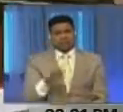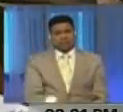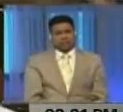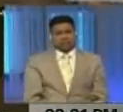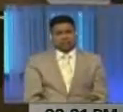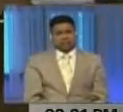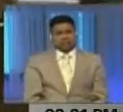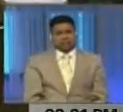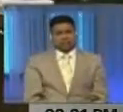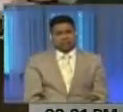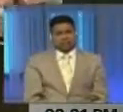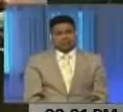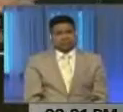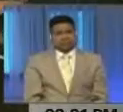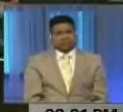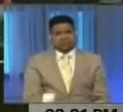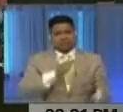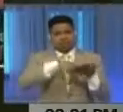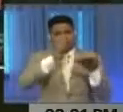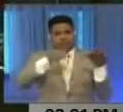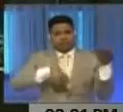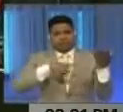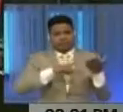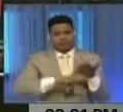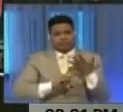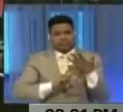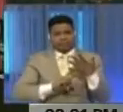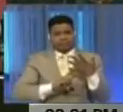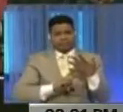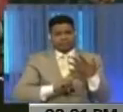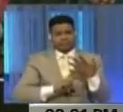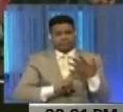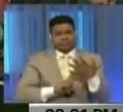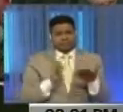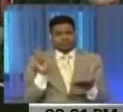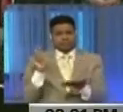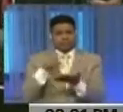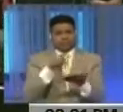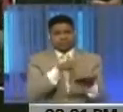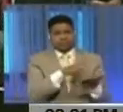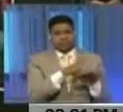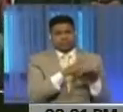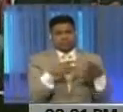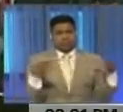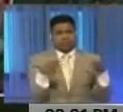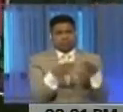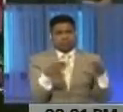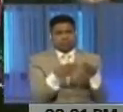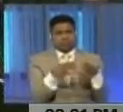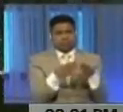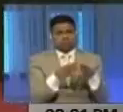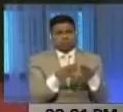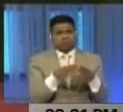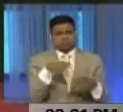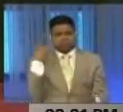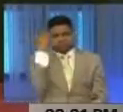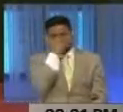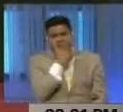niobio. Firman David Capuadi, miembro de la junta directiva de la empresa Afridiam.